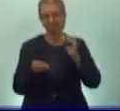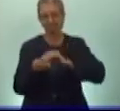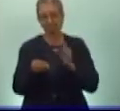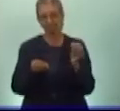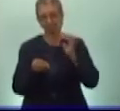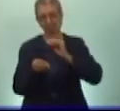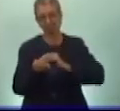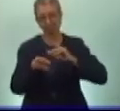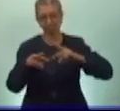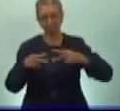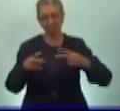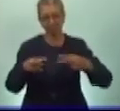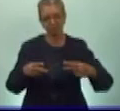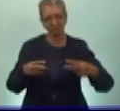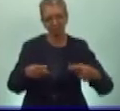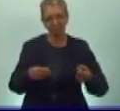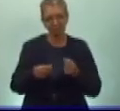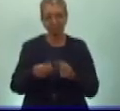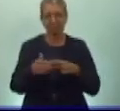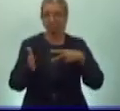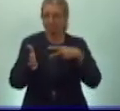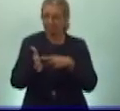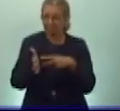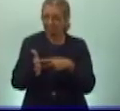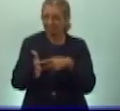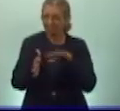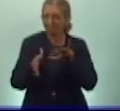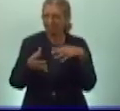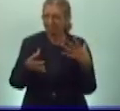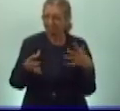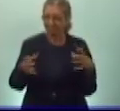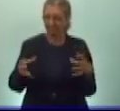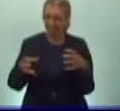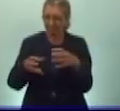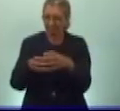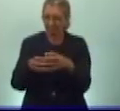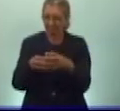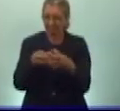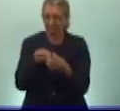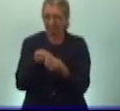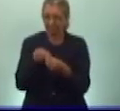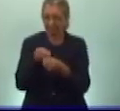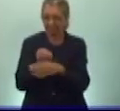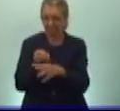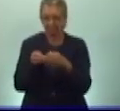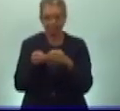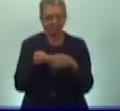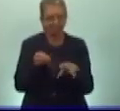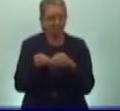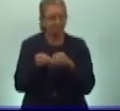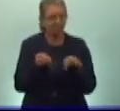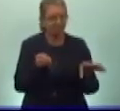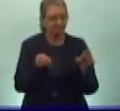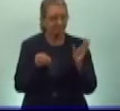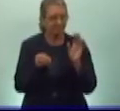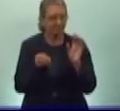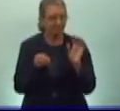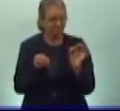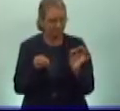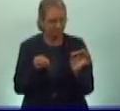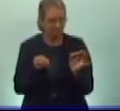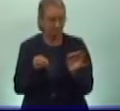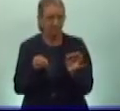repetir, y cuando nos referíamos a división, hablamos específicamente de repartir, por lo general,